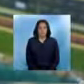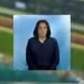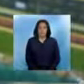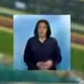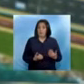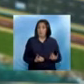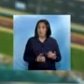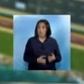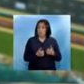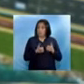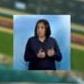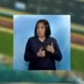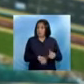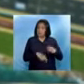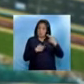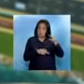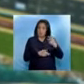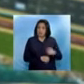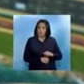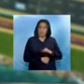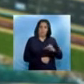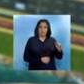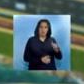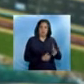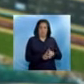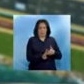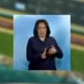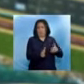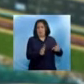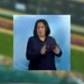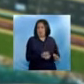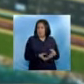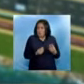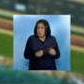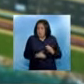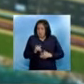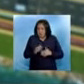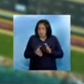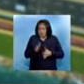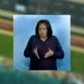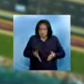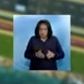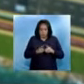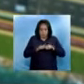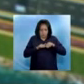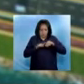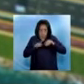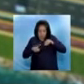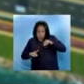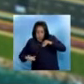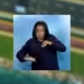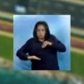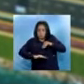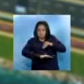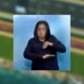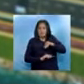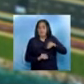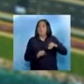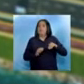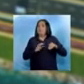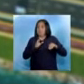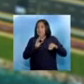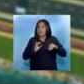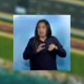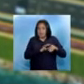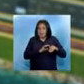Esta es una buena noticia en contra de la congestión vehicular. ¿Cómo andan las obras en la Costa Verde del Callao que permitirá unir la punta con